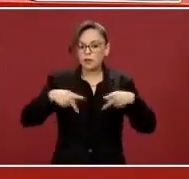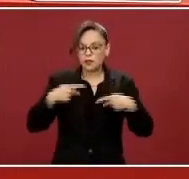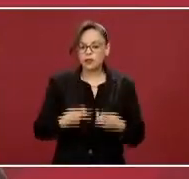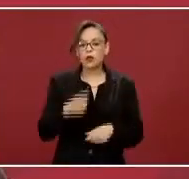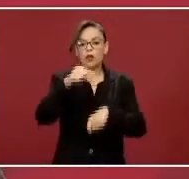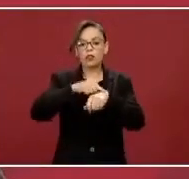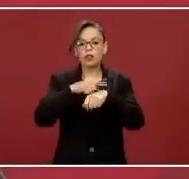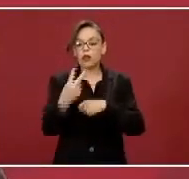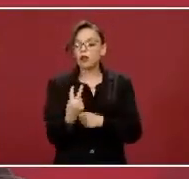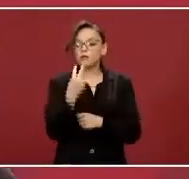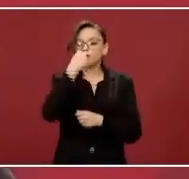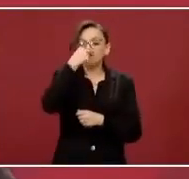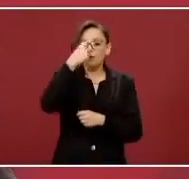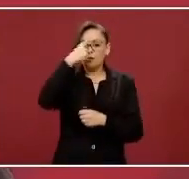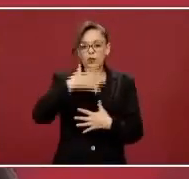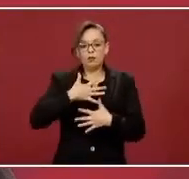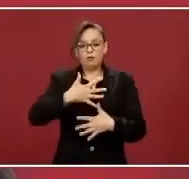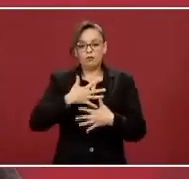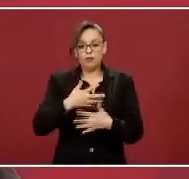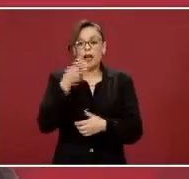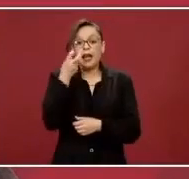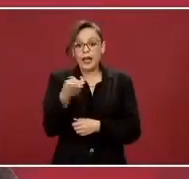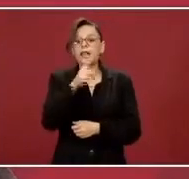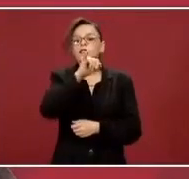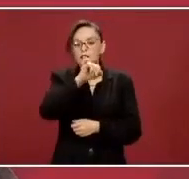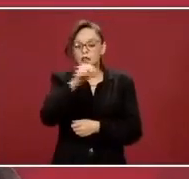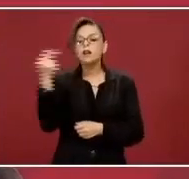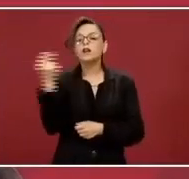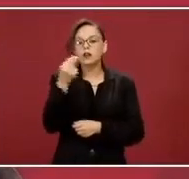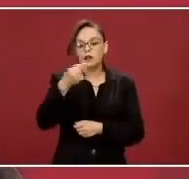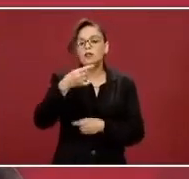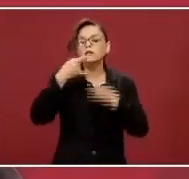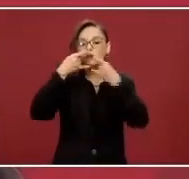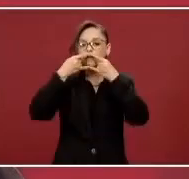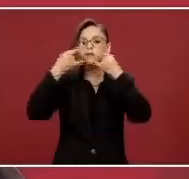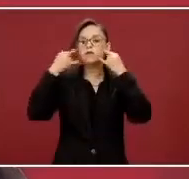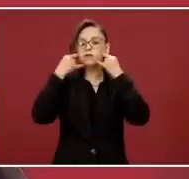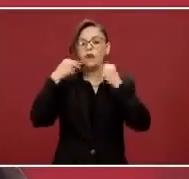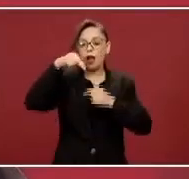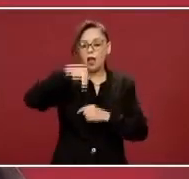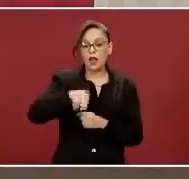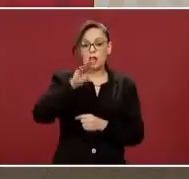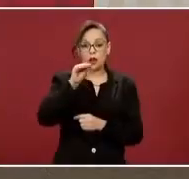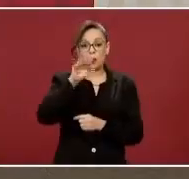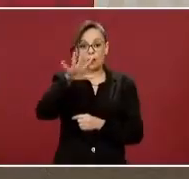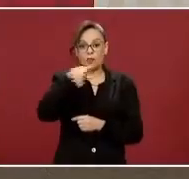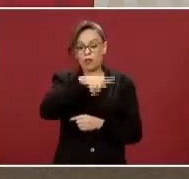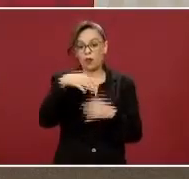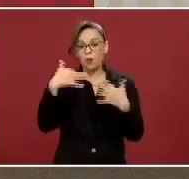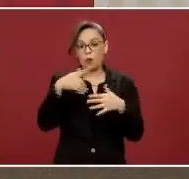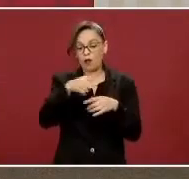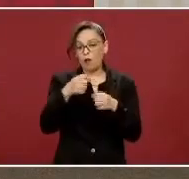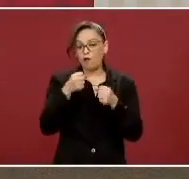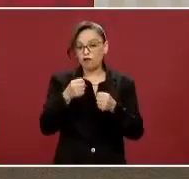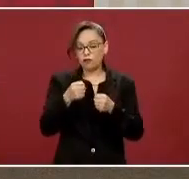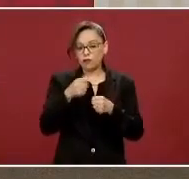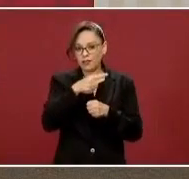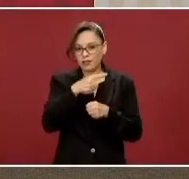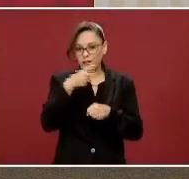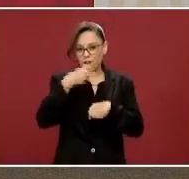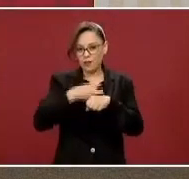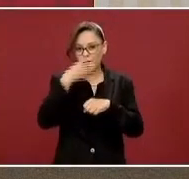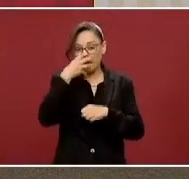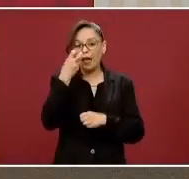esas personas definitivamente tienen que usar cubrebocas N95, el de alta eficiencia. El resto del personal de